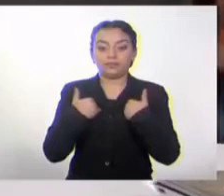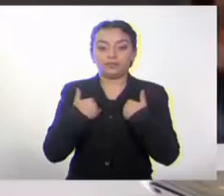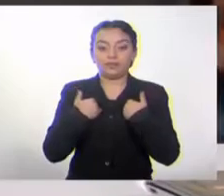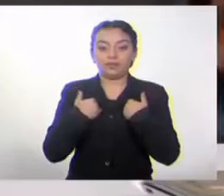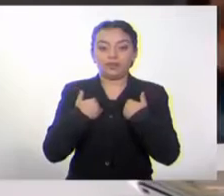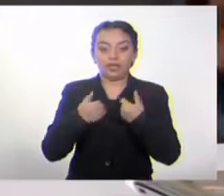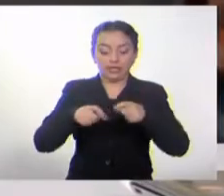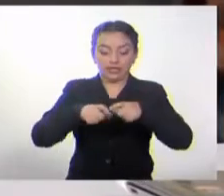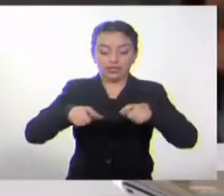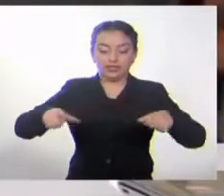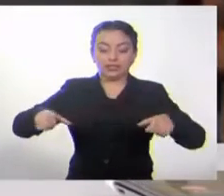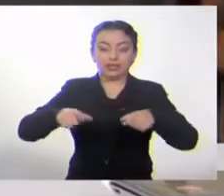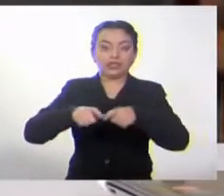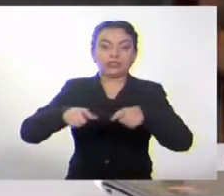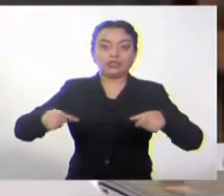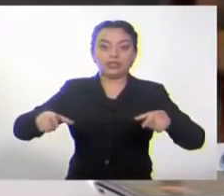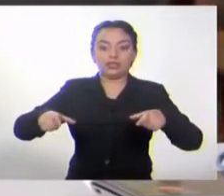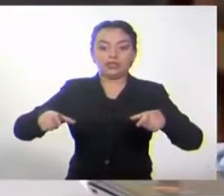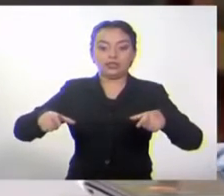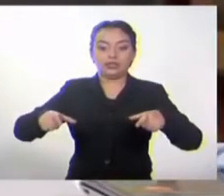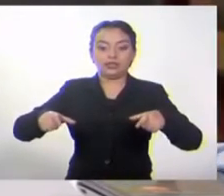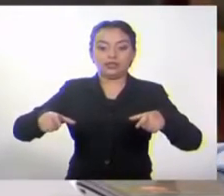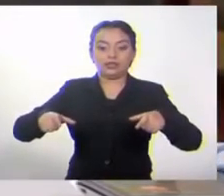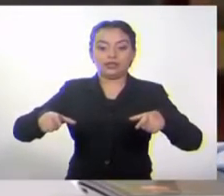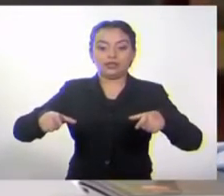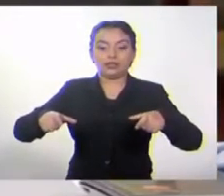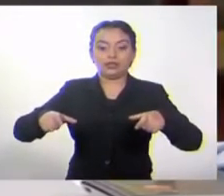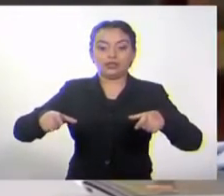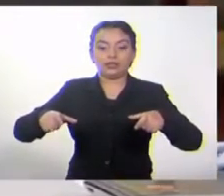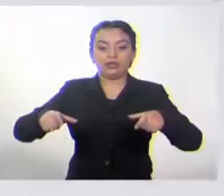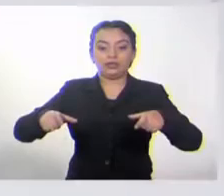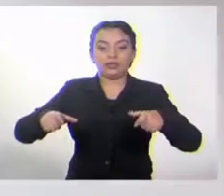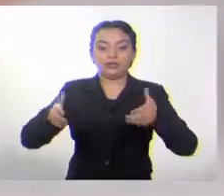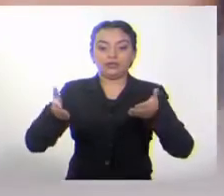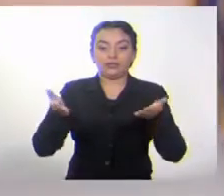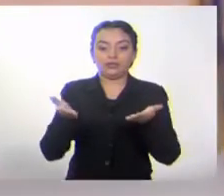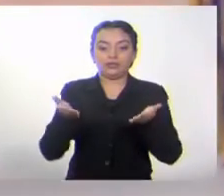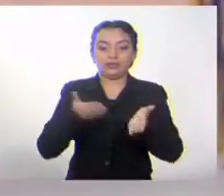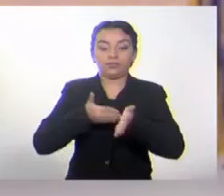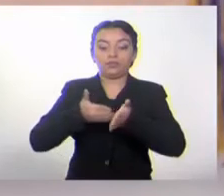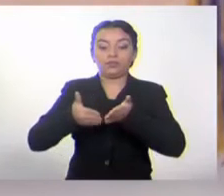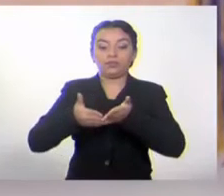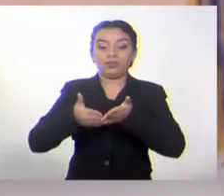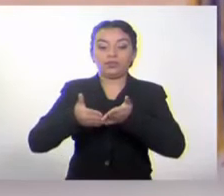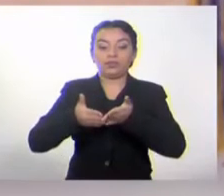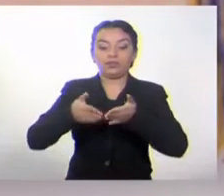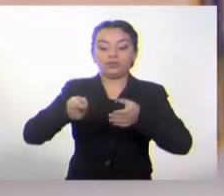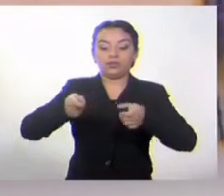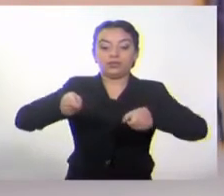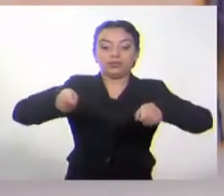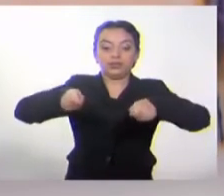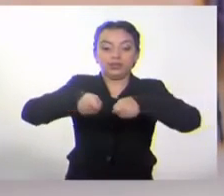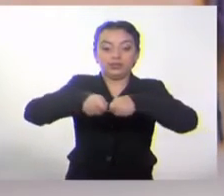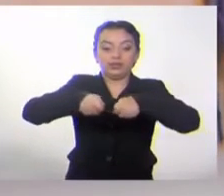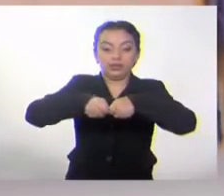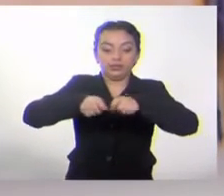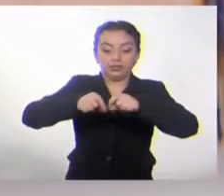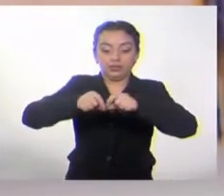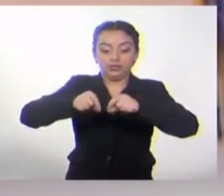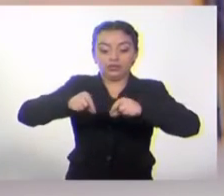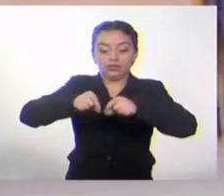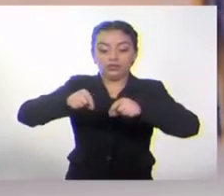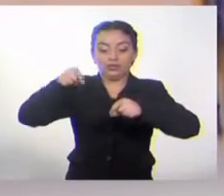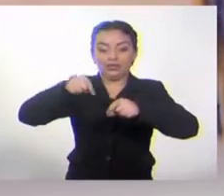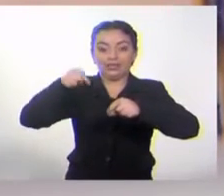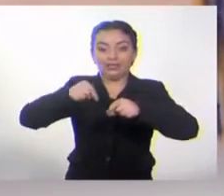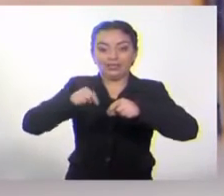así que comencemos. Vamos a iniciar con la resistencia eléctrica. La resistencia eléctrica nos sirve